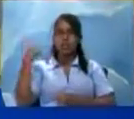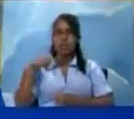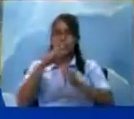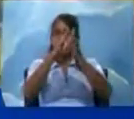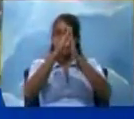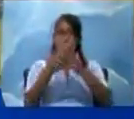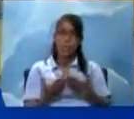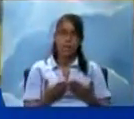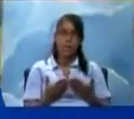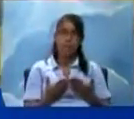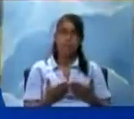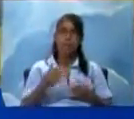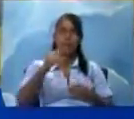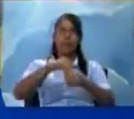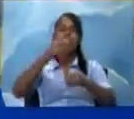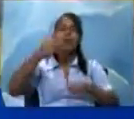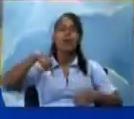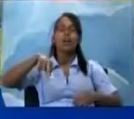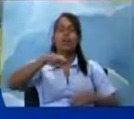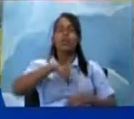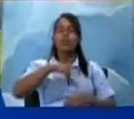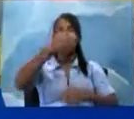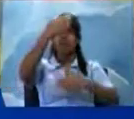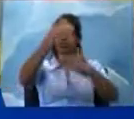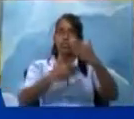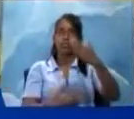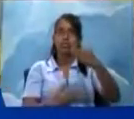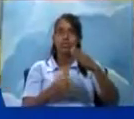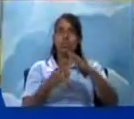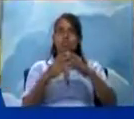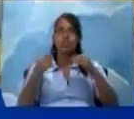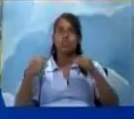tienen Biblia en nuestro portal